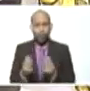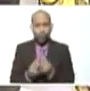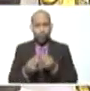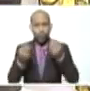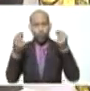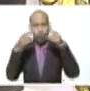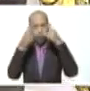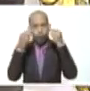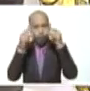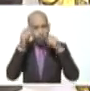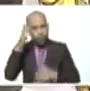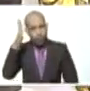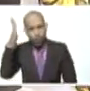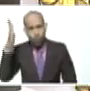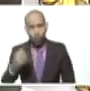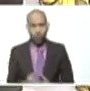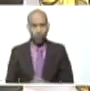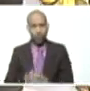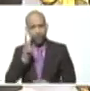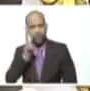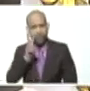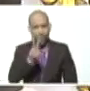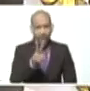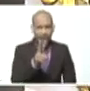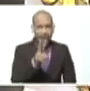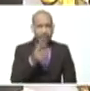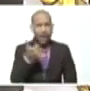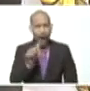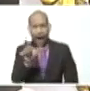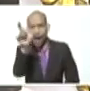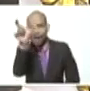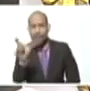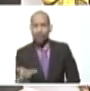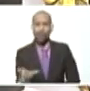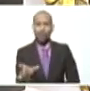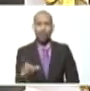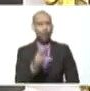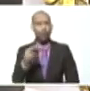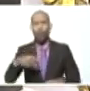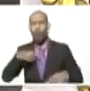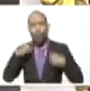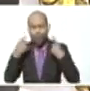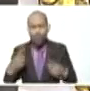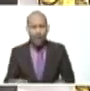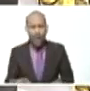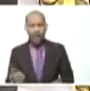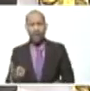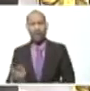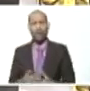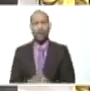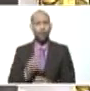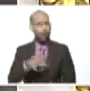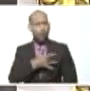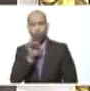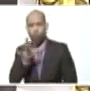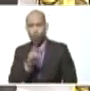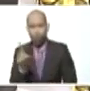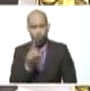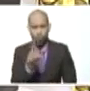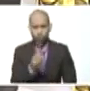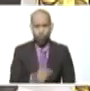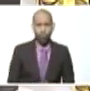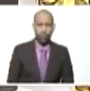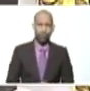Dios. Ver que la existencia humana no termina en el sufrimiento, en el